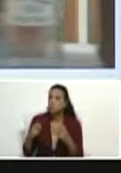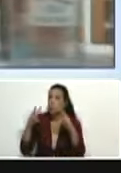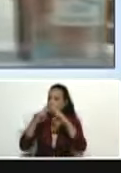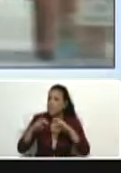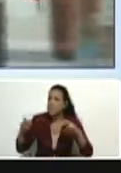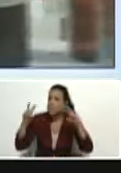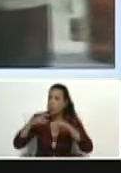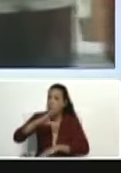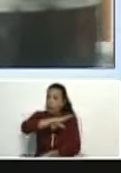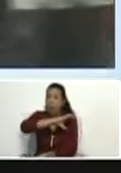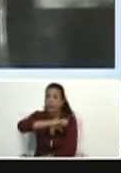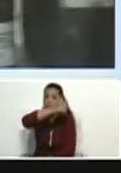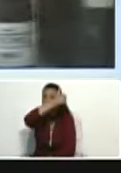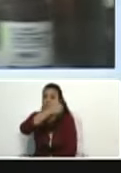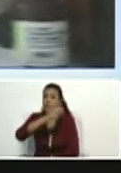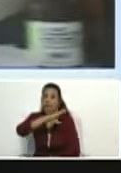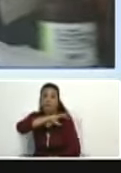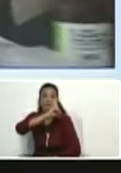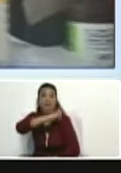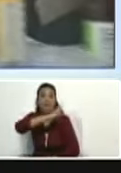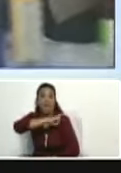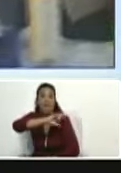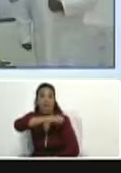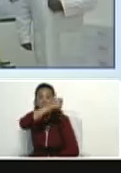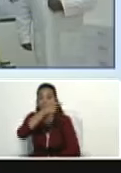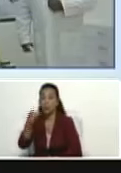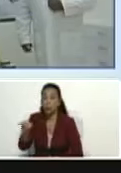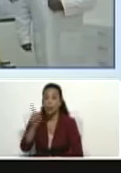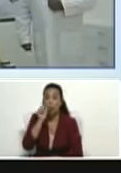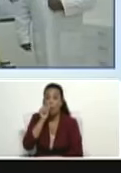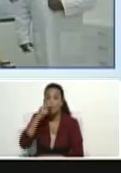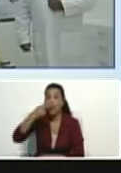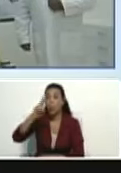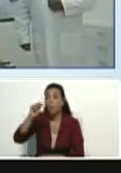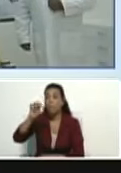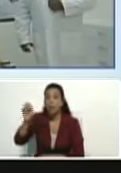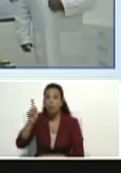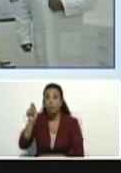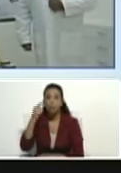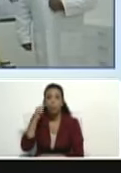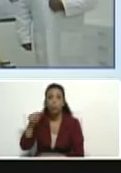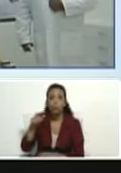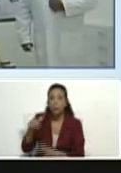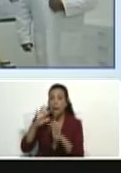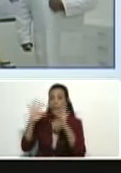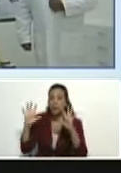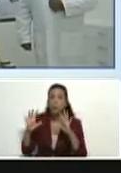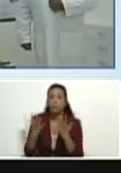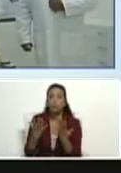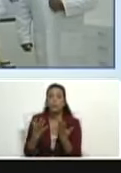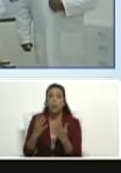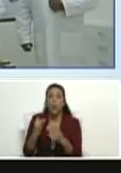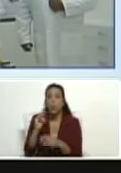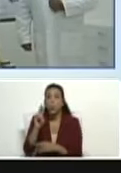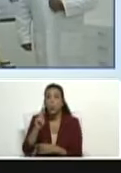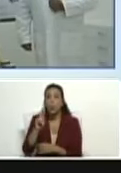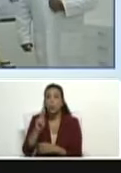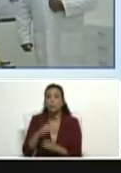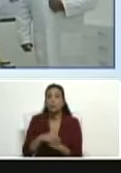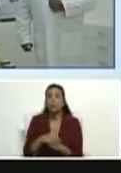investigador y jefe de laboratorio de procesos fermentarios de la Facultad de Ciencias de la gloriosa